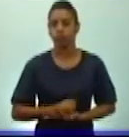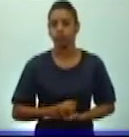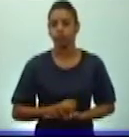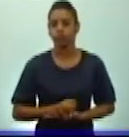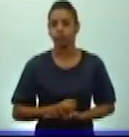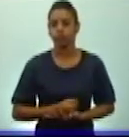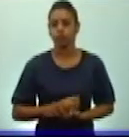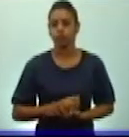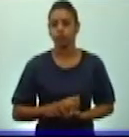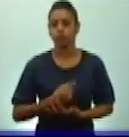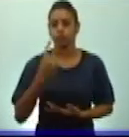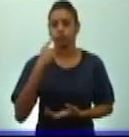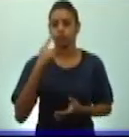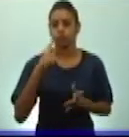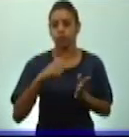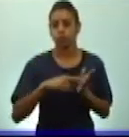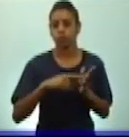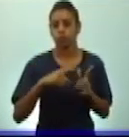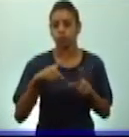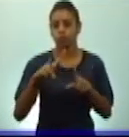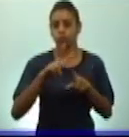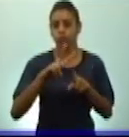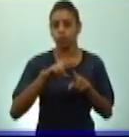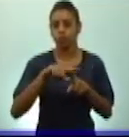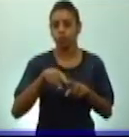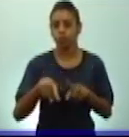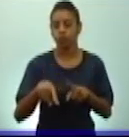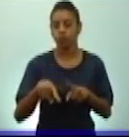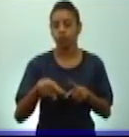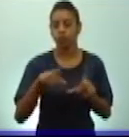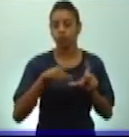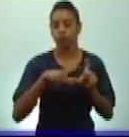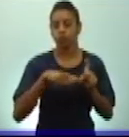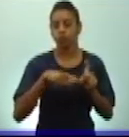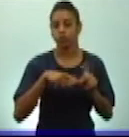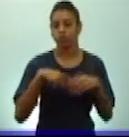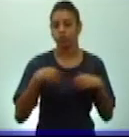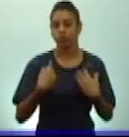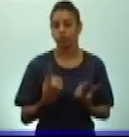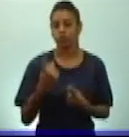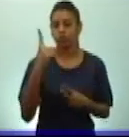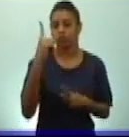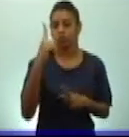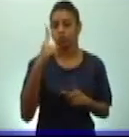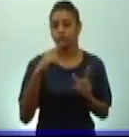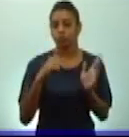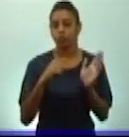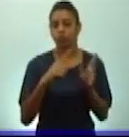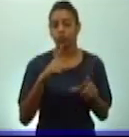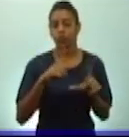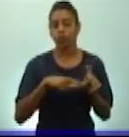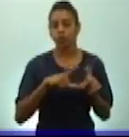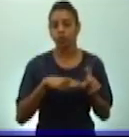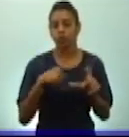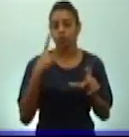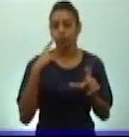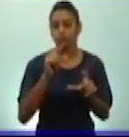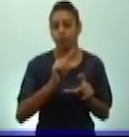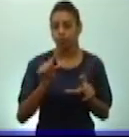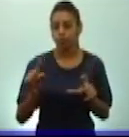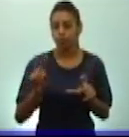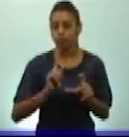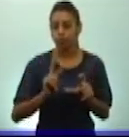La Revolución Cubana en el Poder. Los contenidos son: primeras medidas del gobierno